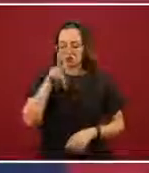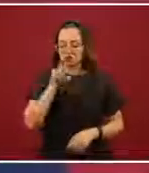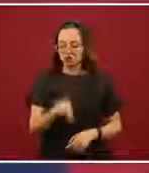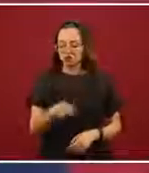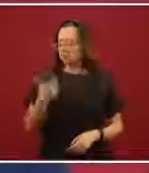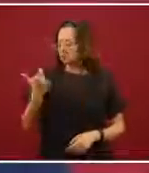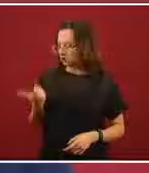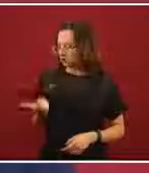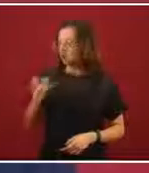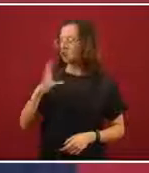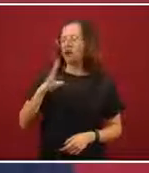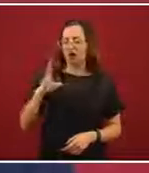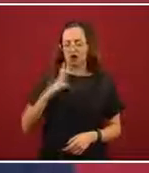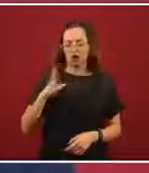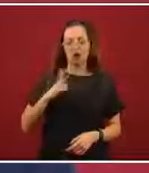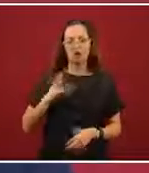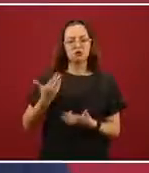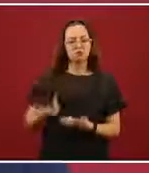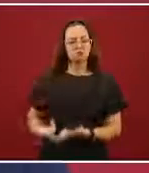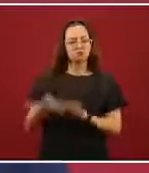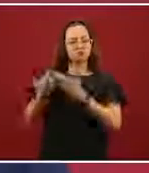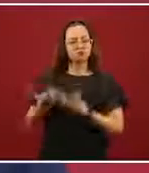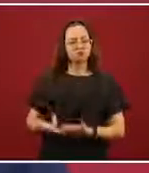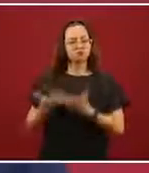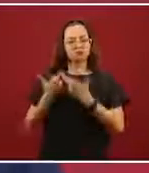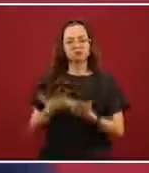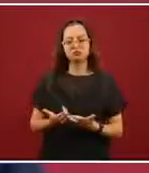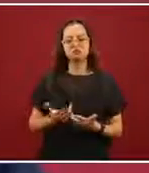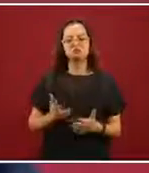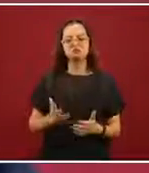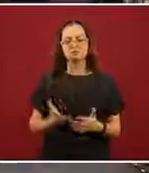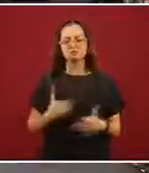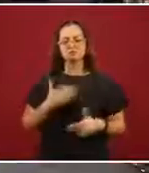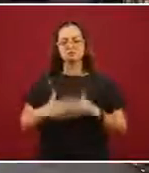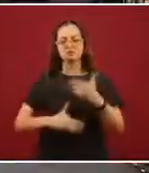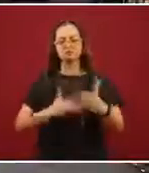porque hemos ahorrado, porque no se ha permitido la corrupción y vamos a salir adelante. Gracias, presidente.